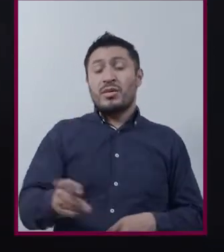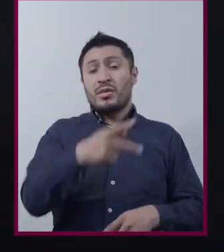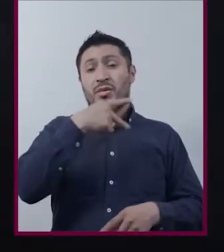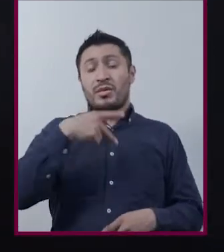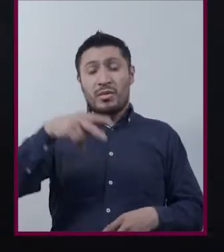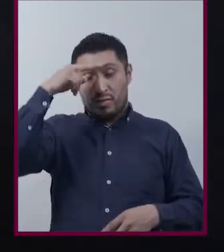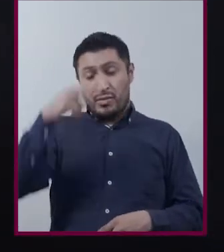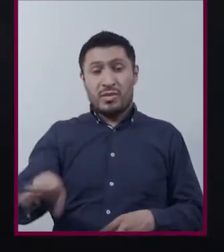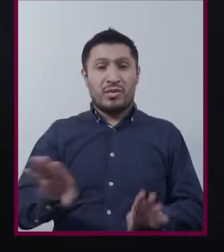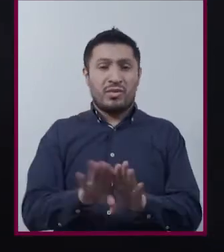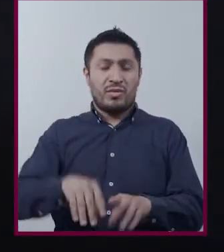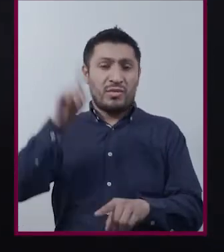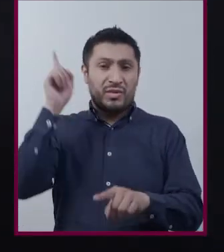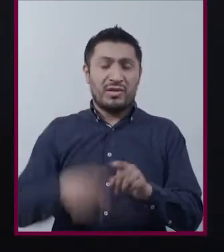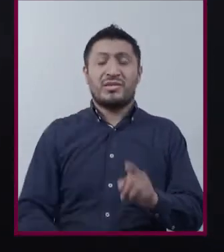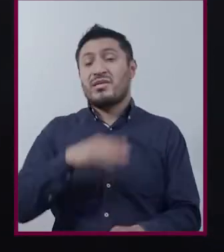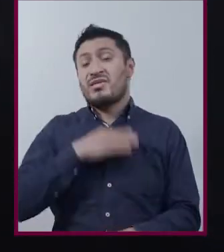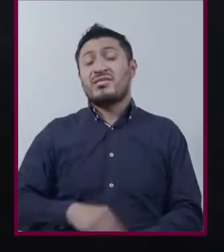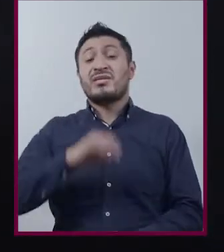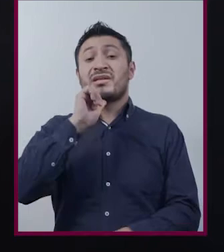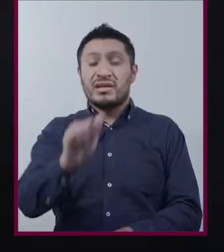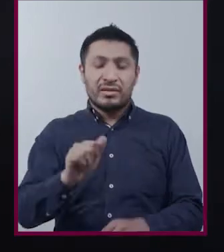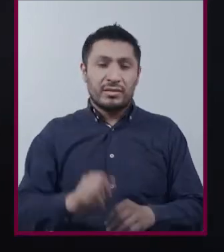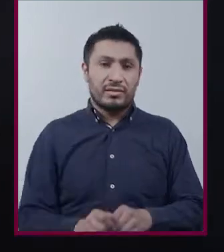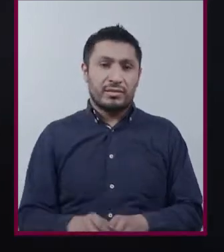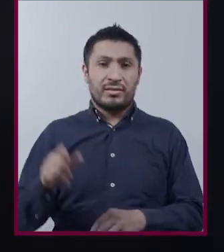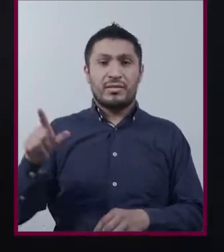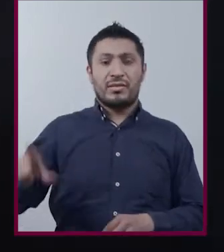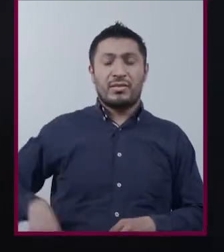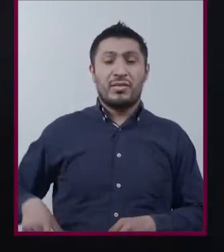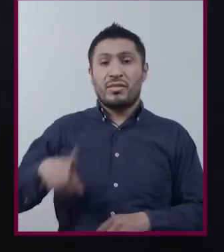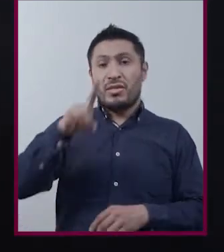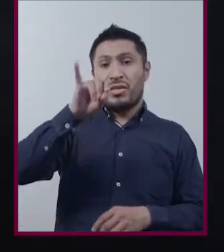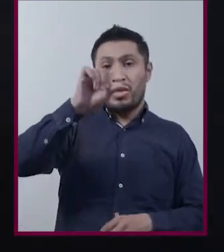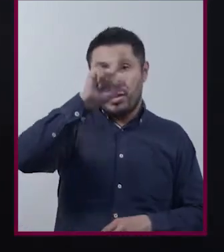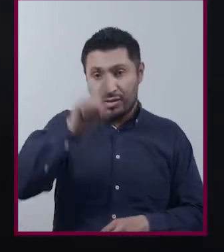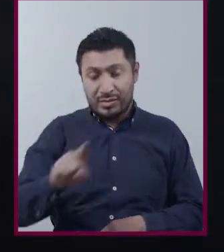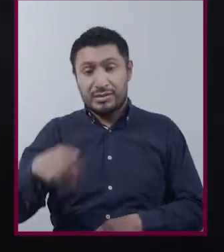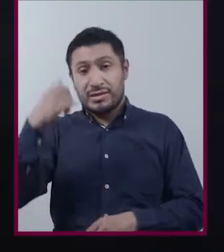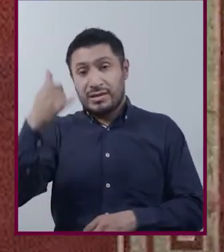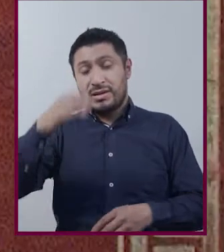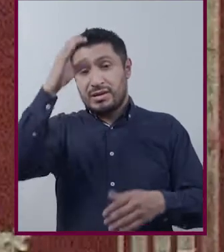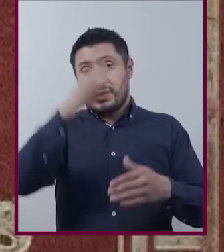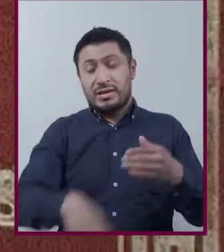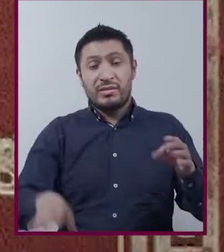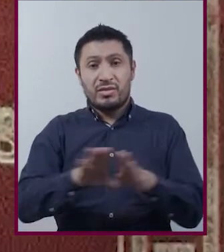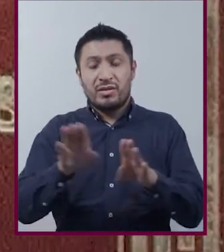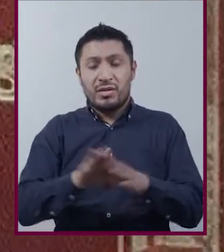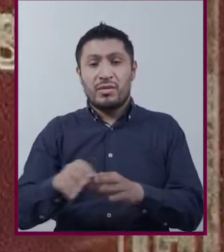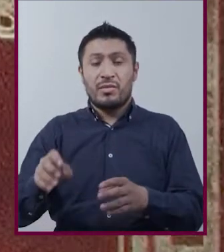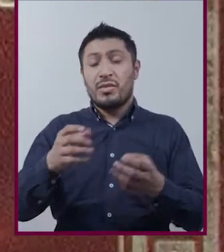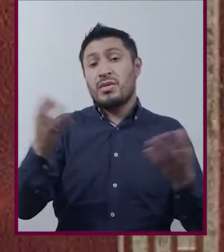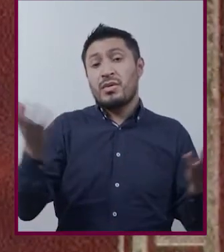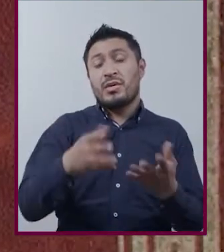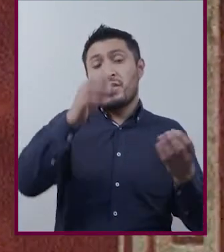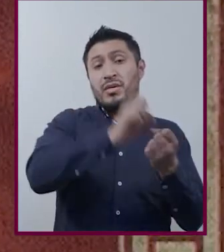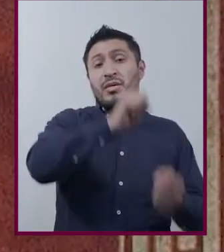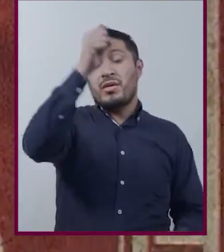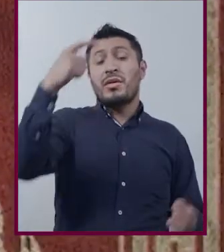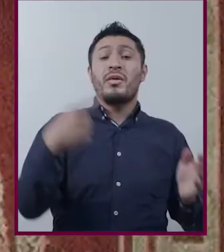injusticias y desigualdades enmarcadas por la dictadura de Porfirio Díaz y que culminó con la promulgación de la Constitución